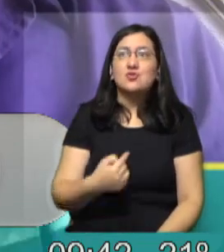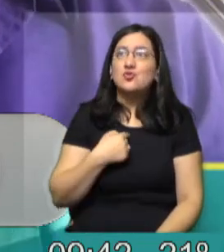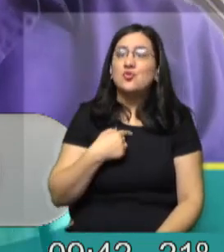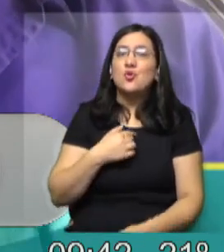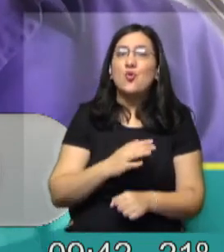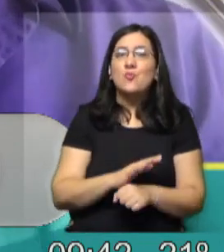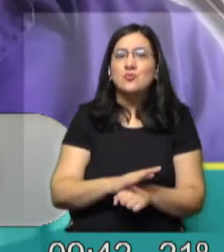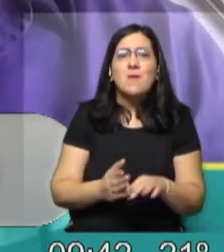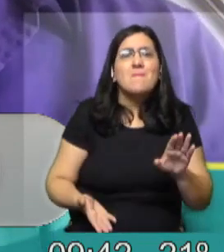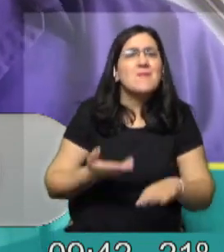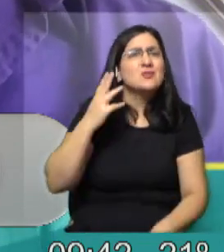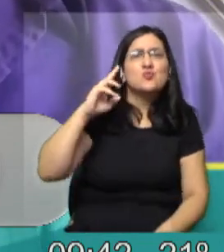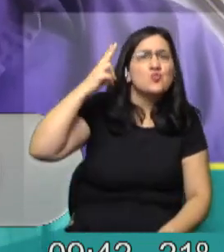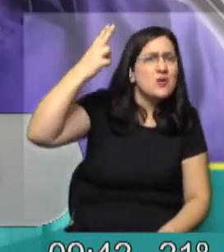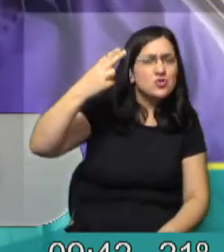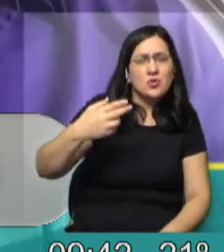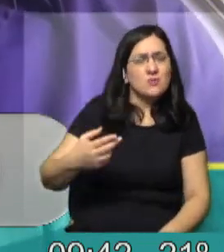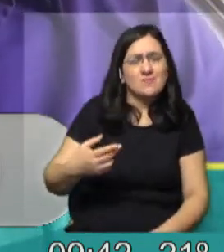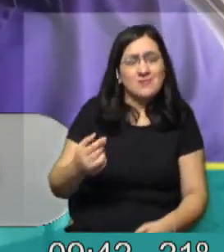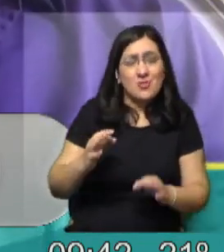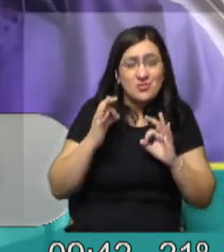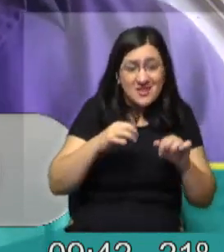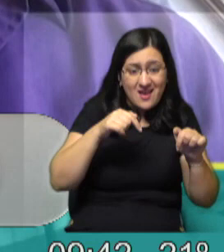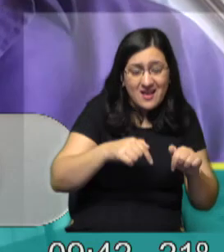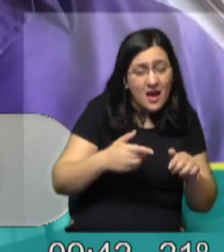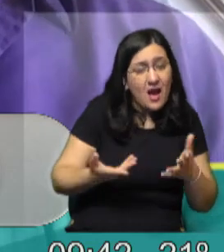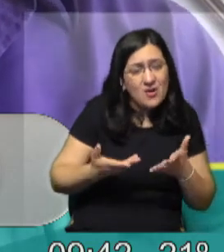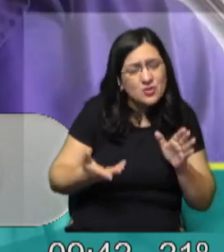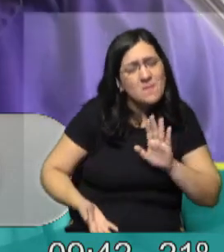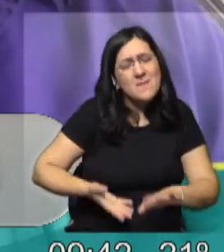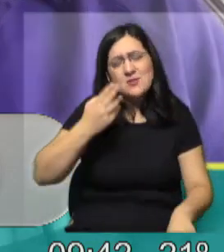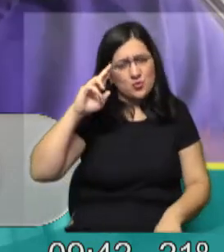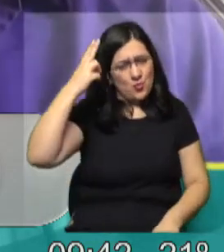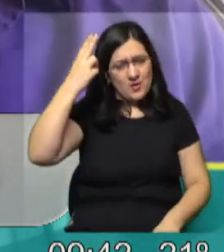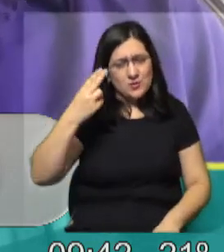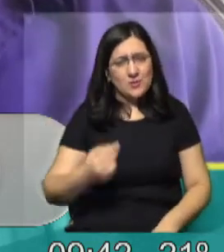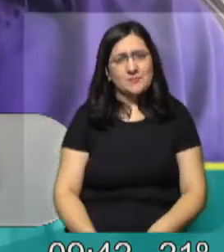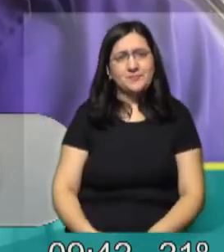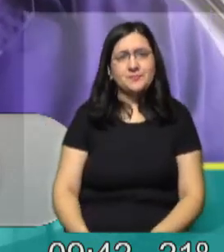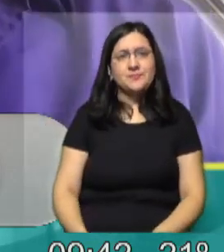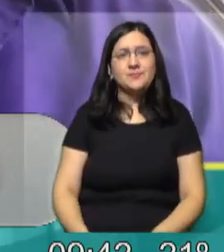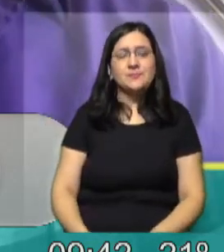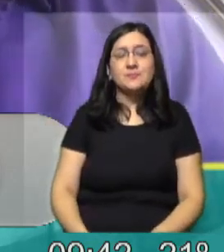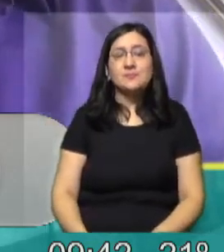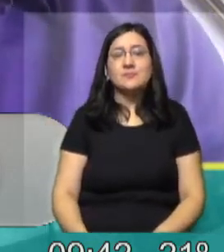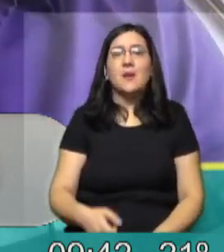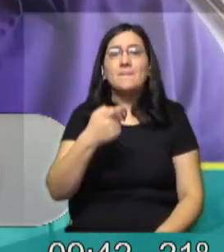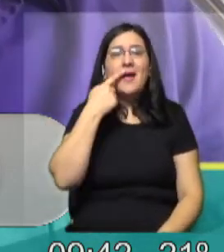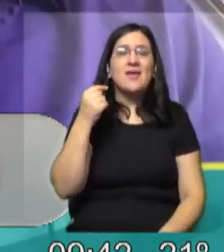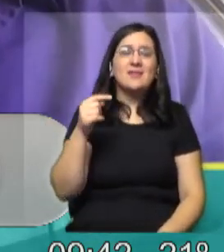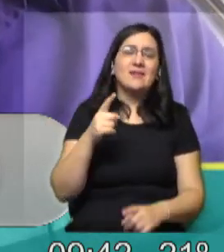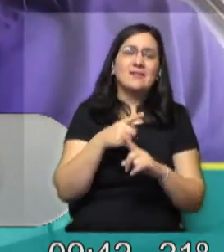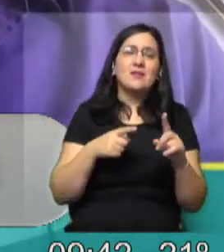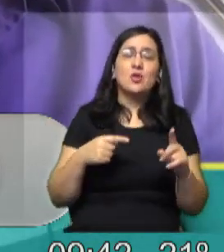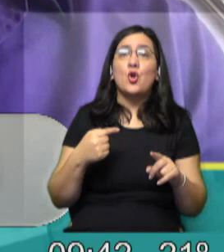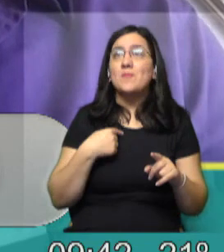de Uruguay acentuadas incluso más que las generaciones que con las que cual vine digo padres tíos